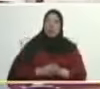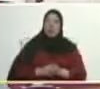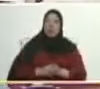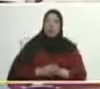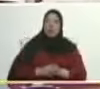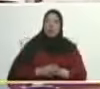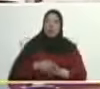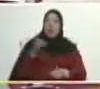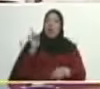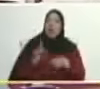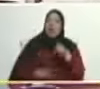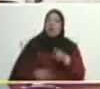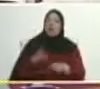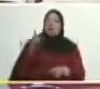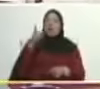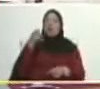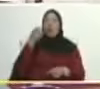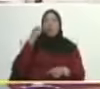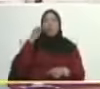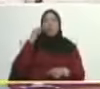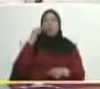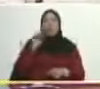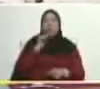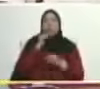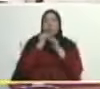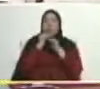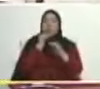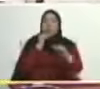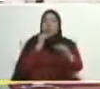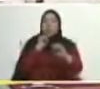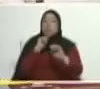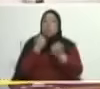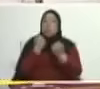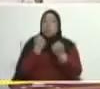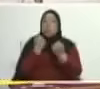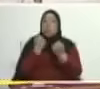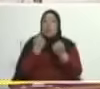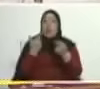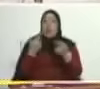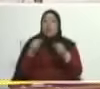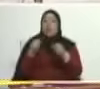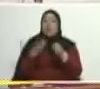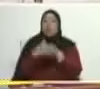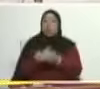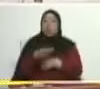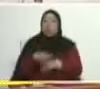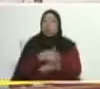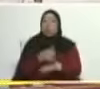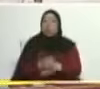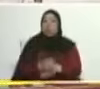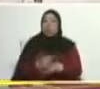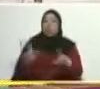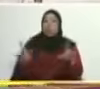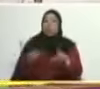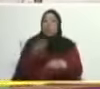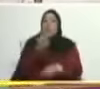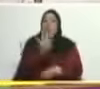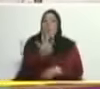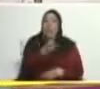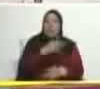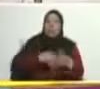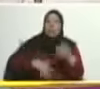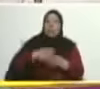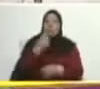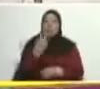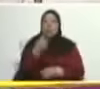Ustedes han visto algo en las redes sociales, no, lo silencian, silencio cómplice. Este año hemos desmantelado 4 conspiraciones,